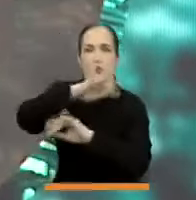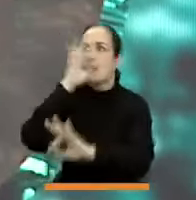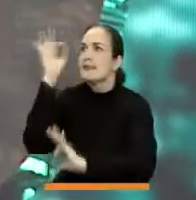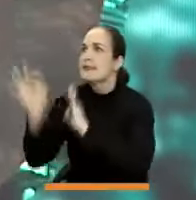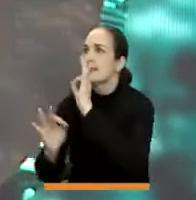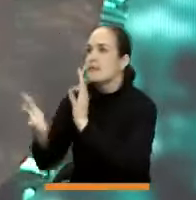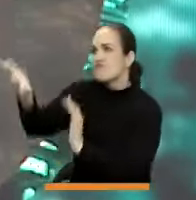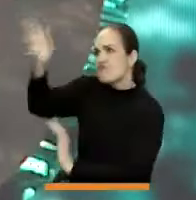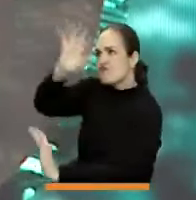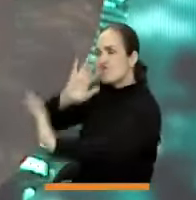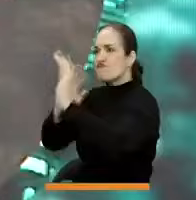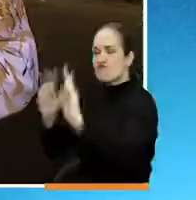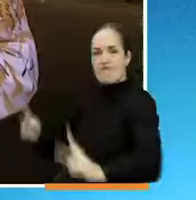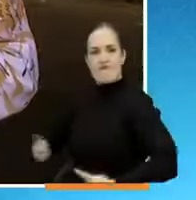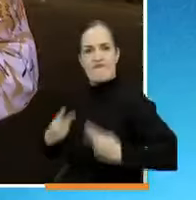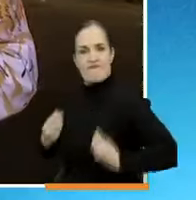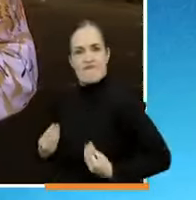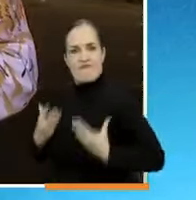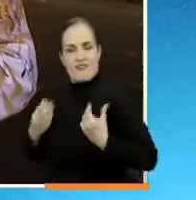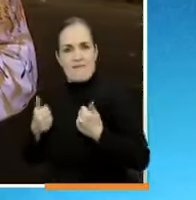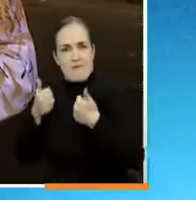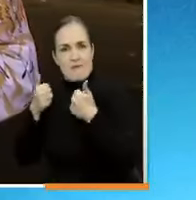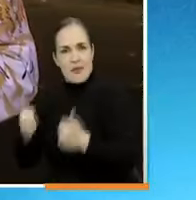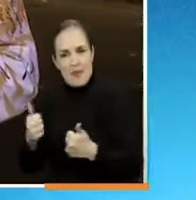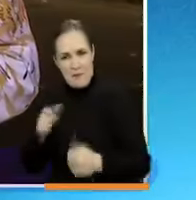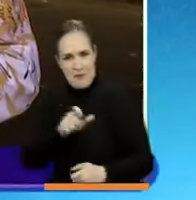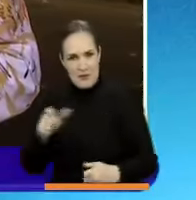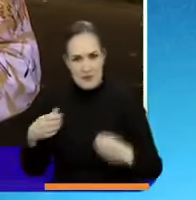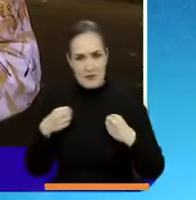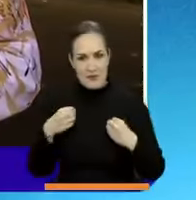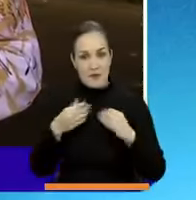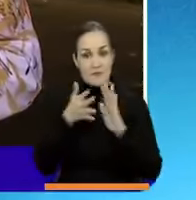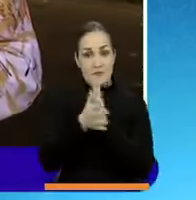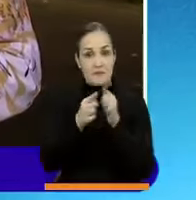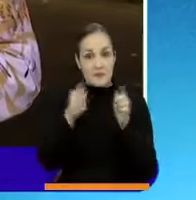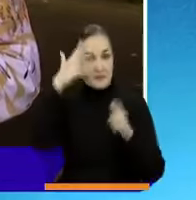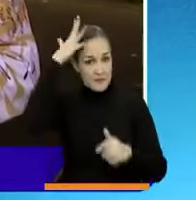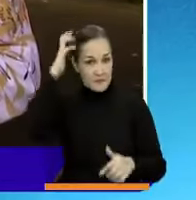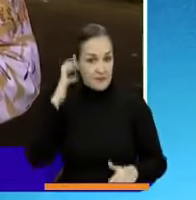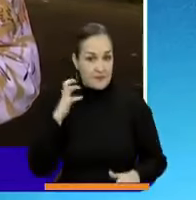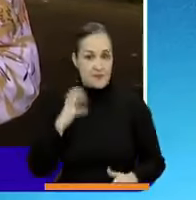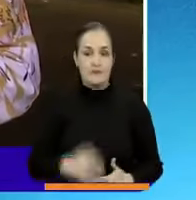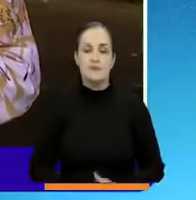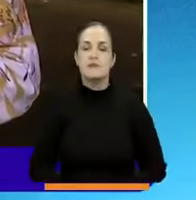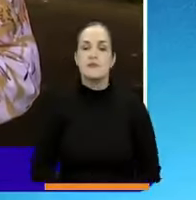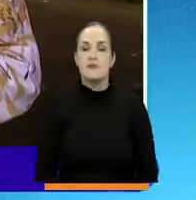calidad de vida de sus habitantes. Caroline Morales, muy buenas noches.